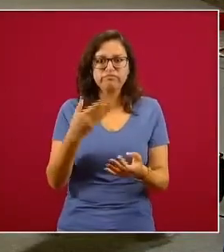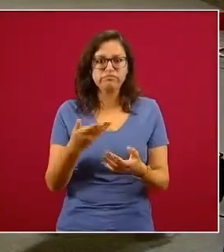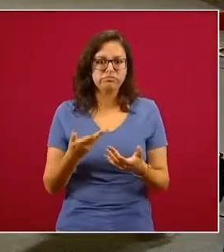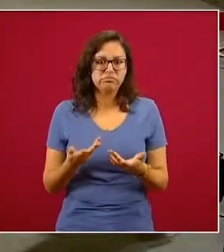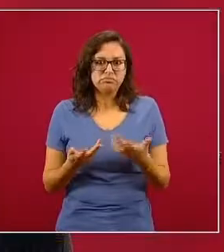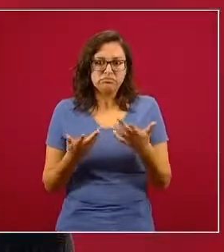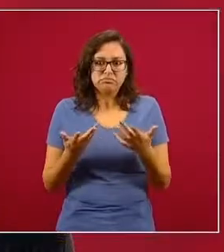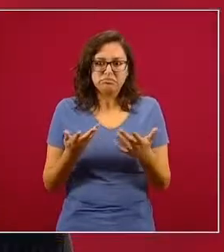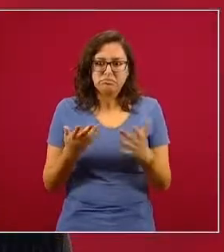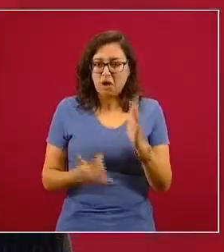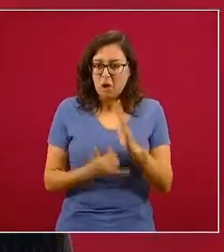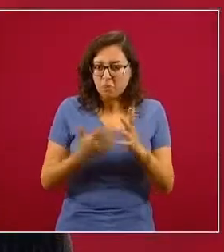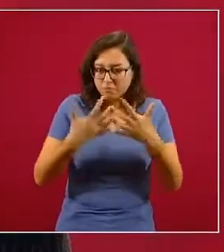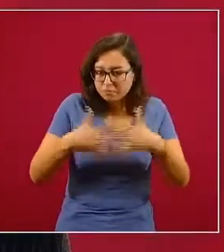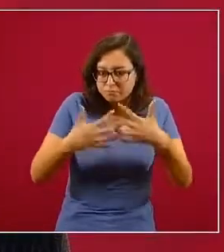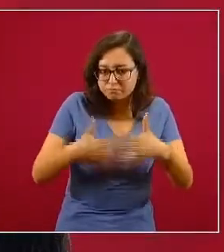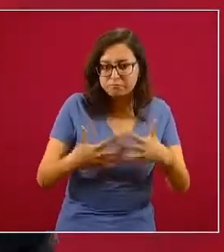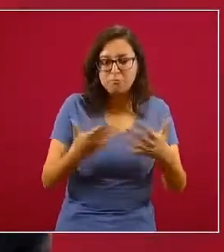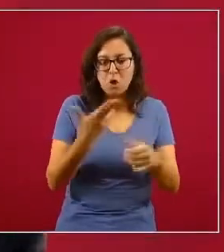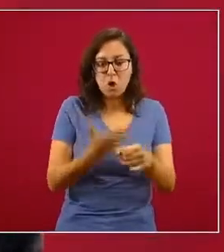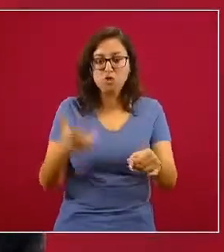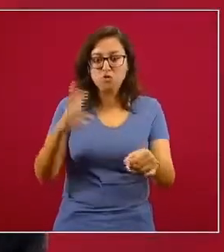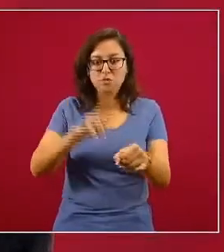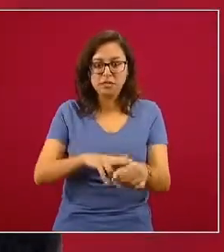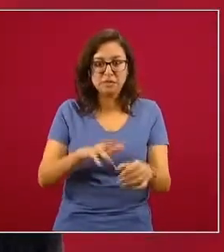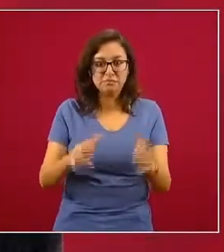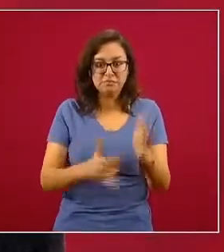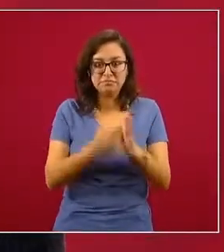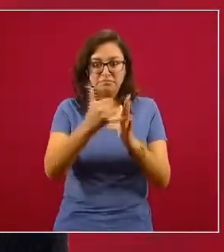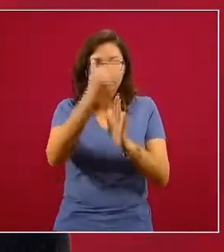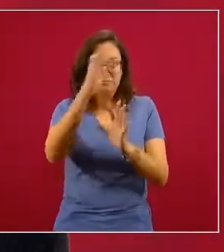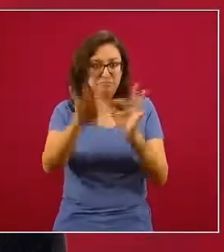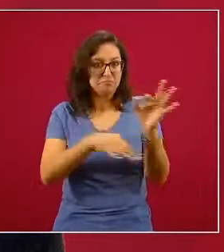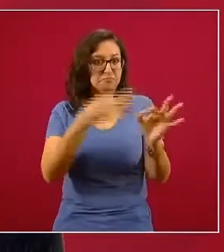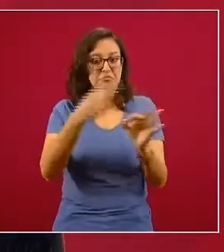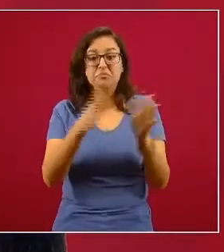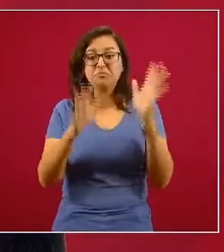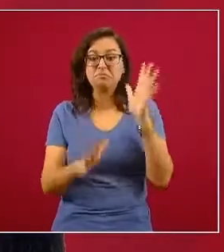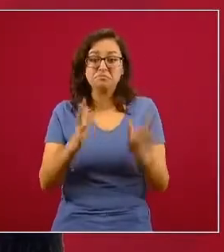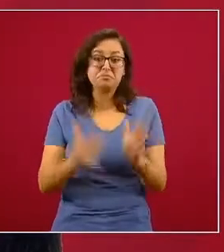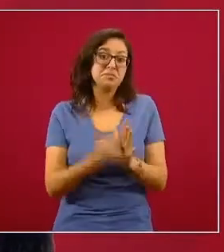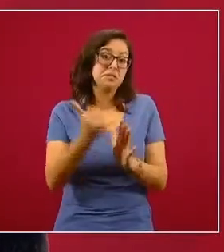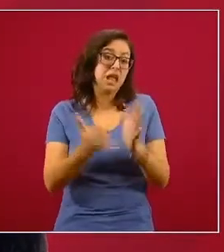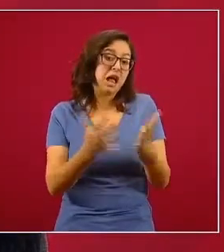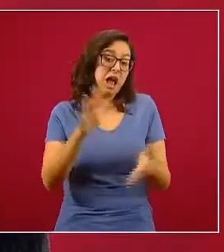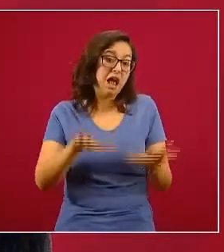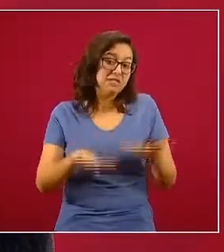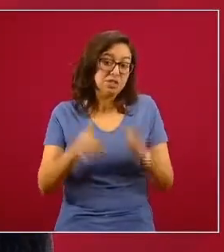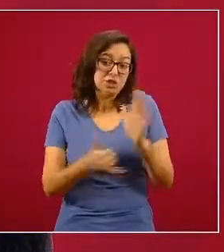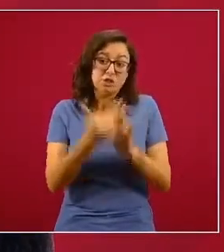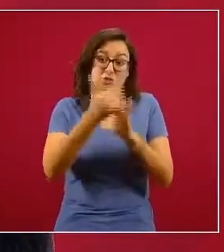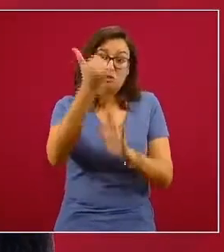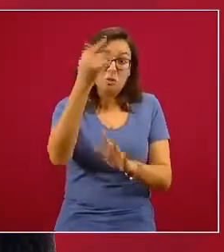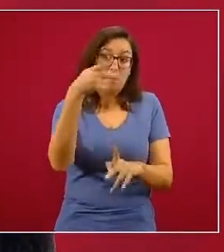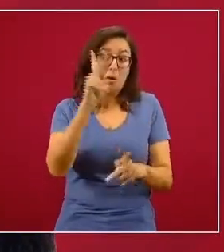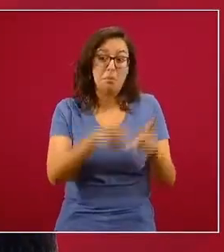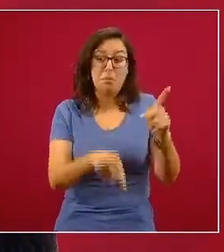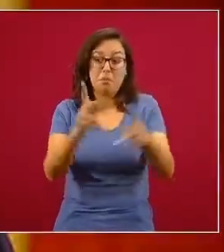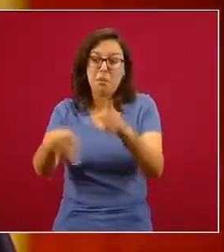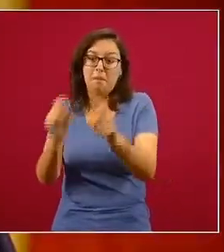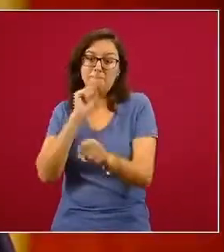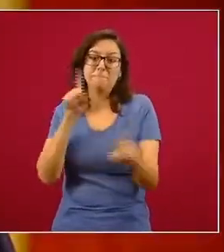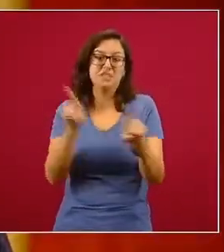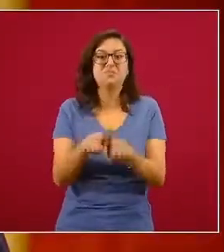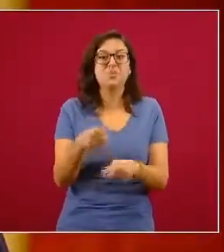desarrollar o construir hospitales y terminarlos. A veces se construyen pero no se terminan, se quedan en obra negra, como los